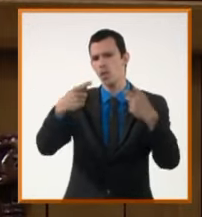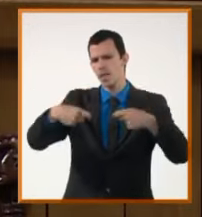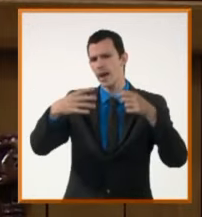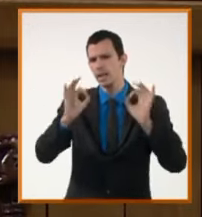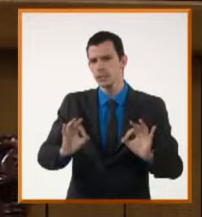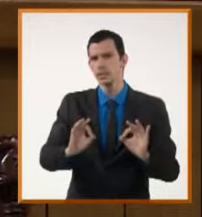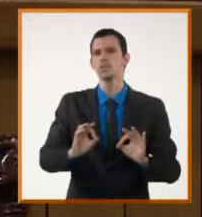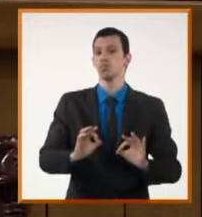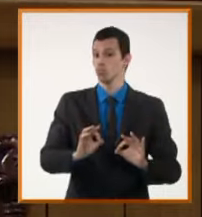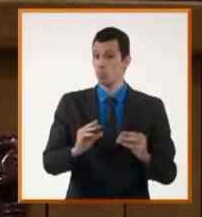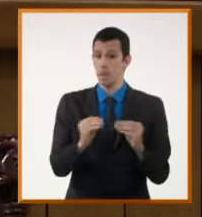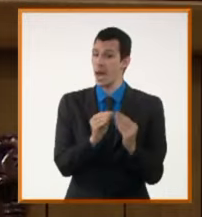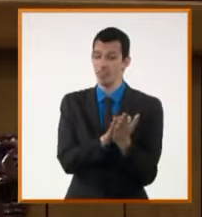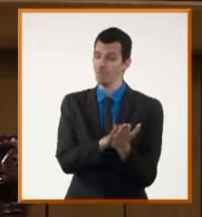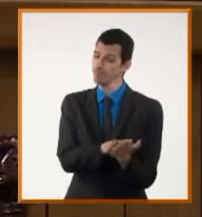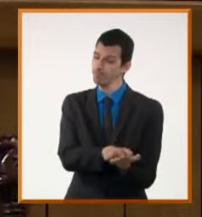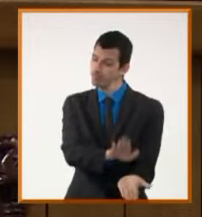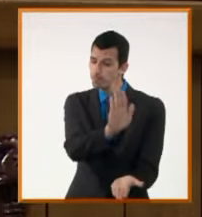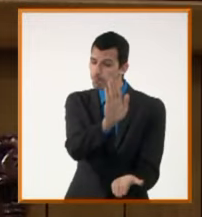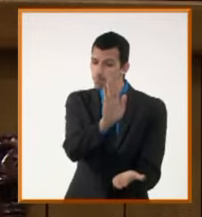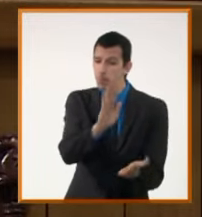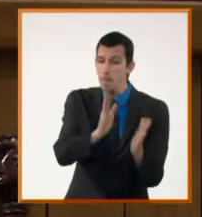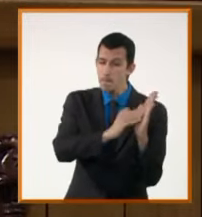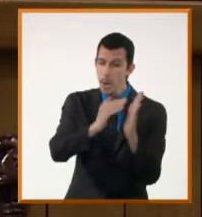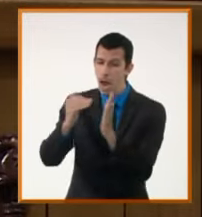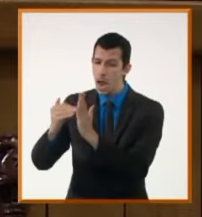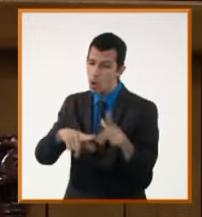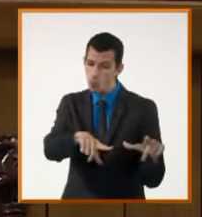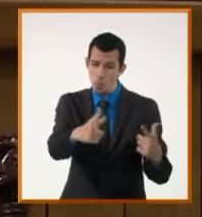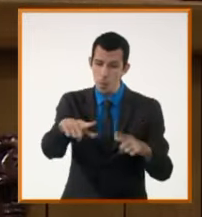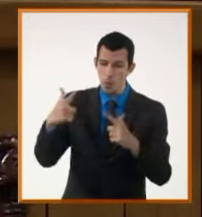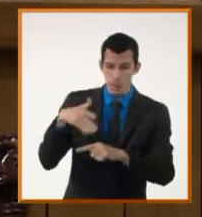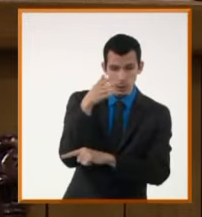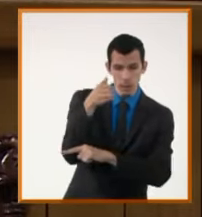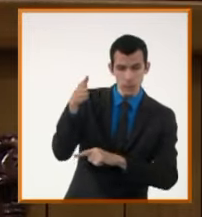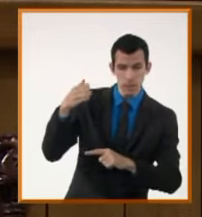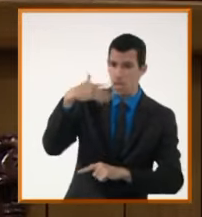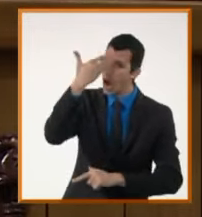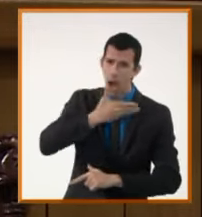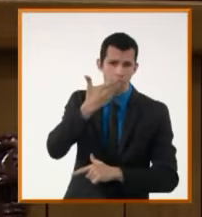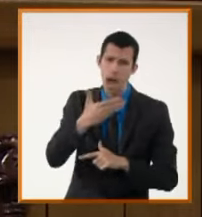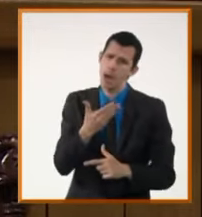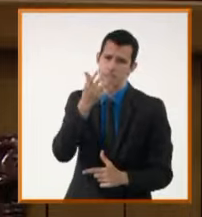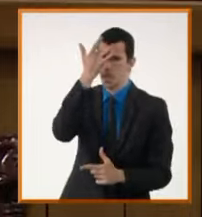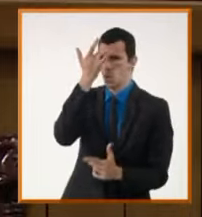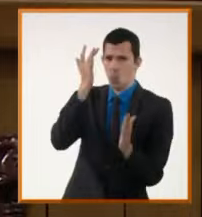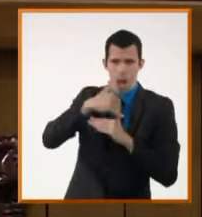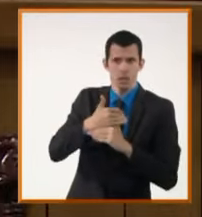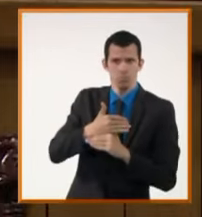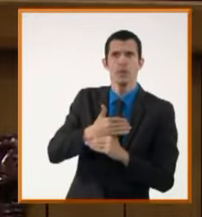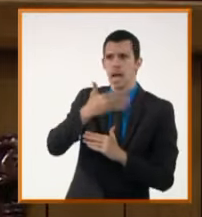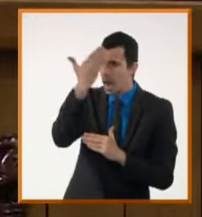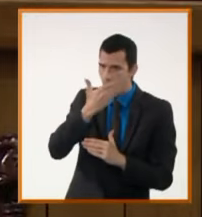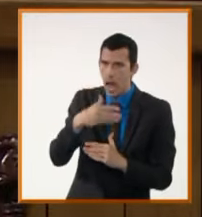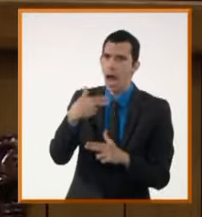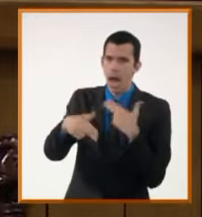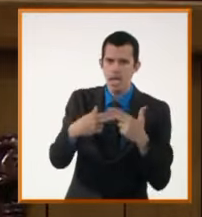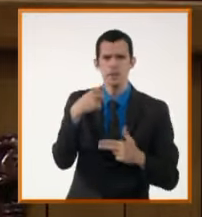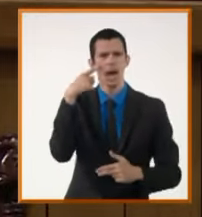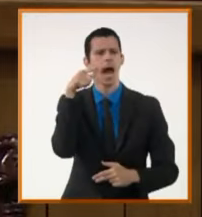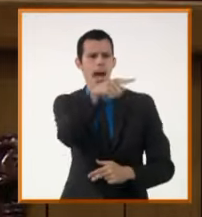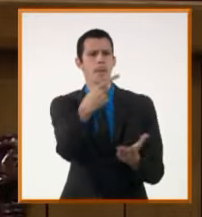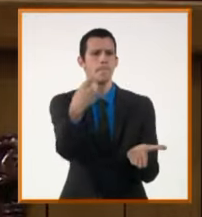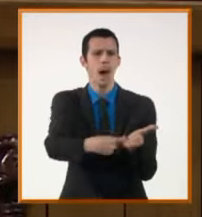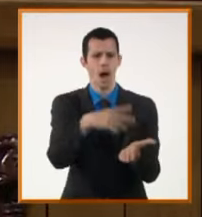Y cualquier desviación, sea cual sea la causa, la podamos ir atajando mes tras mes, ir tomando las